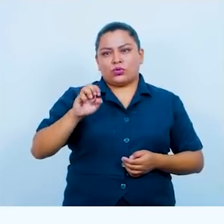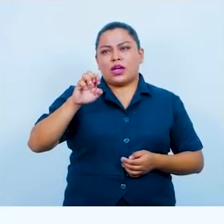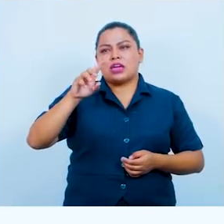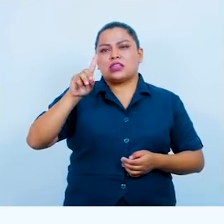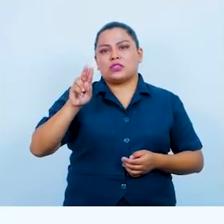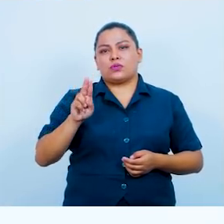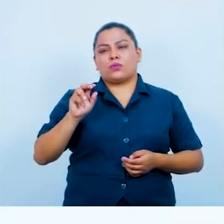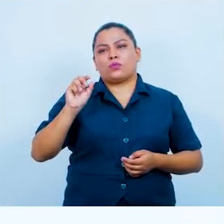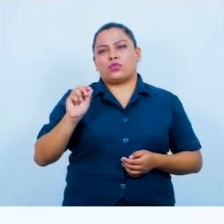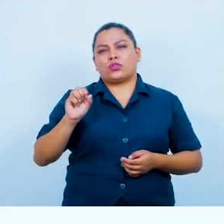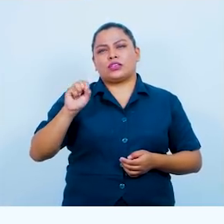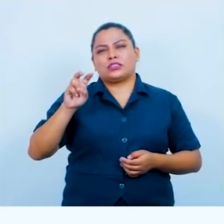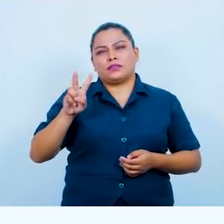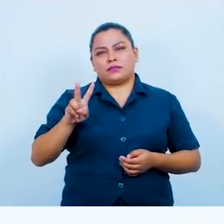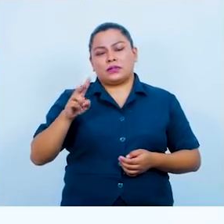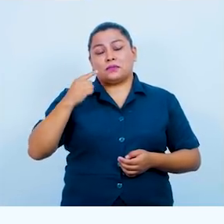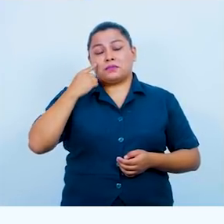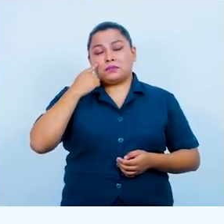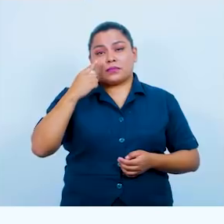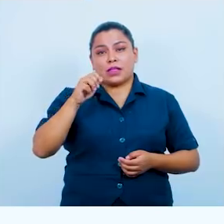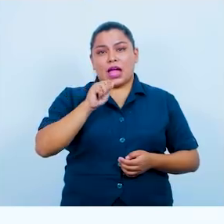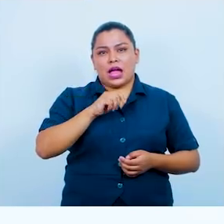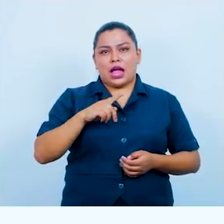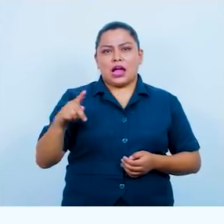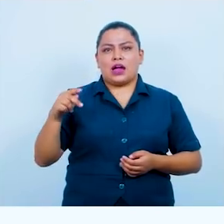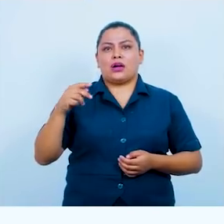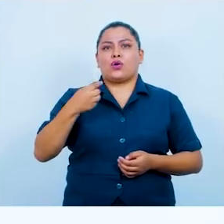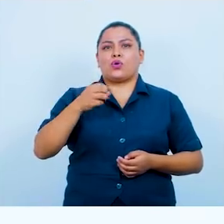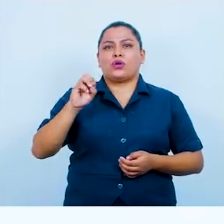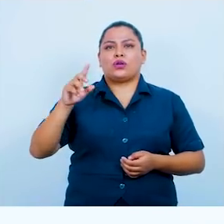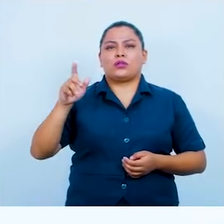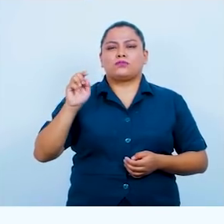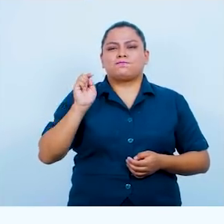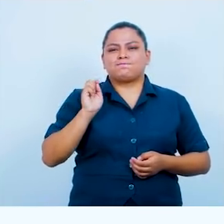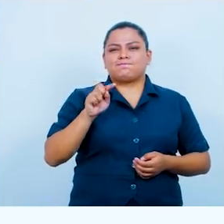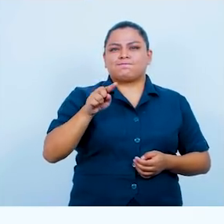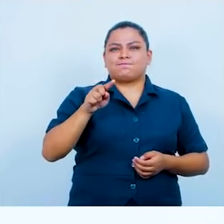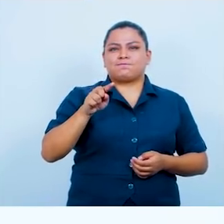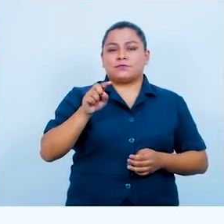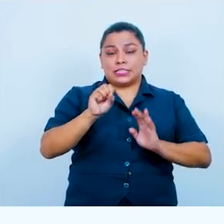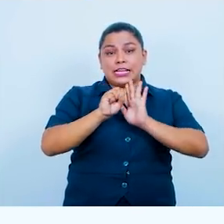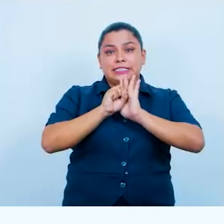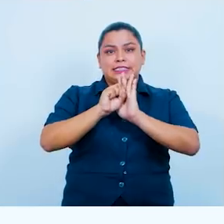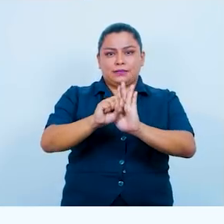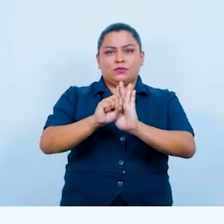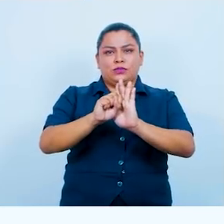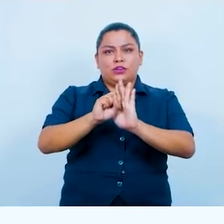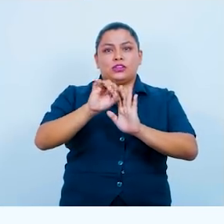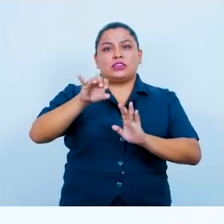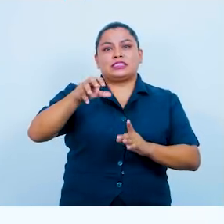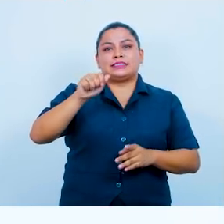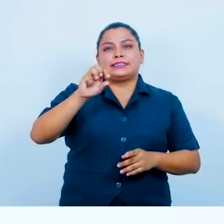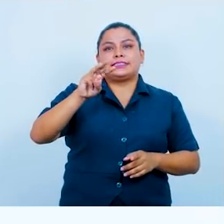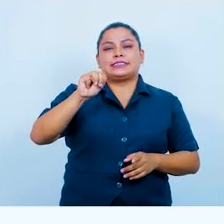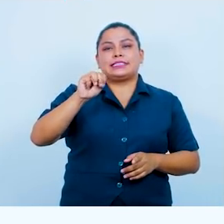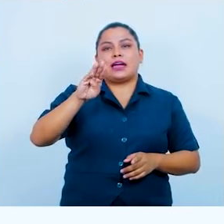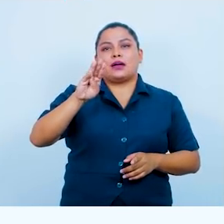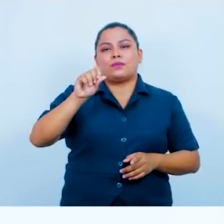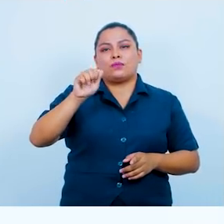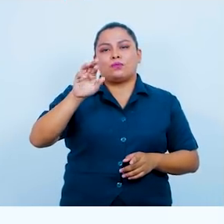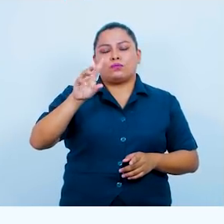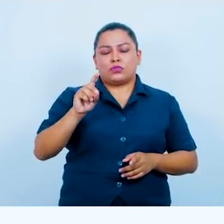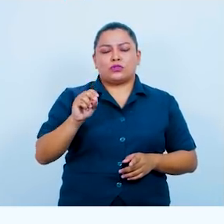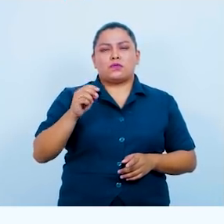@clases.edu.sv, dirigirte a las aplicaciones de Google y seleccionar el icono de Jamboard. Al ingresar a la